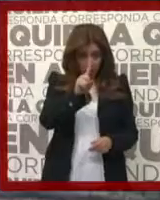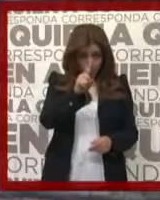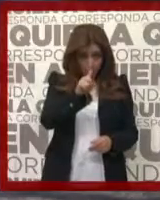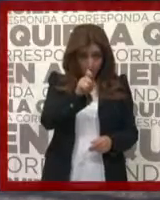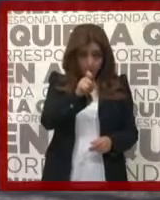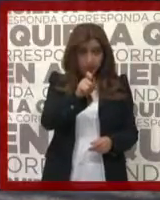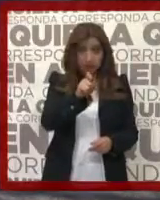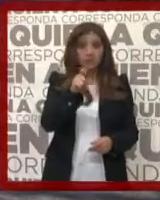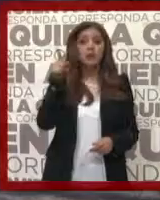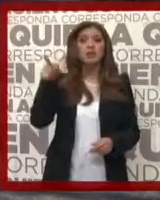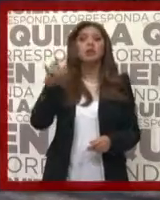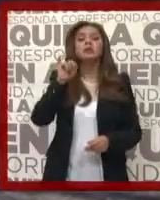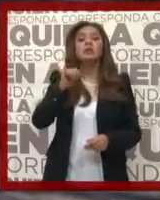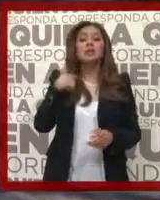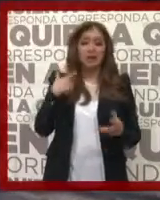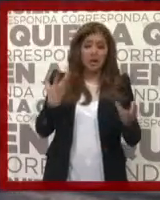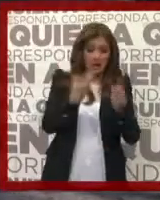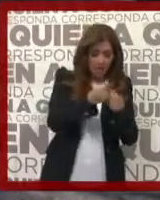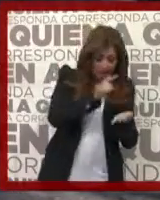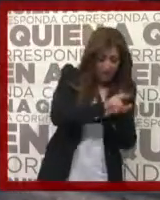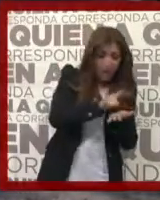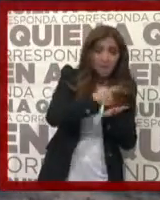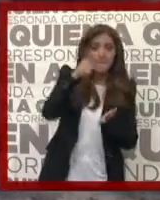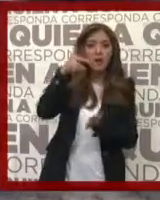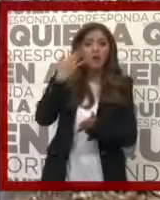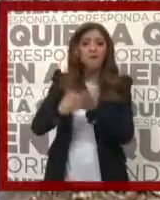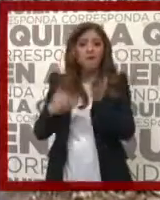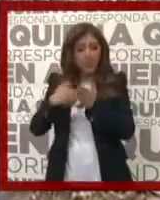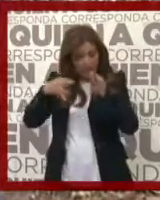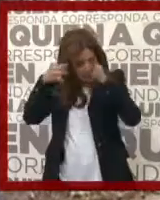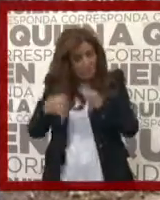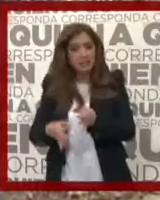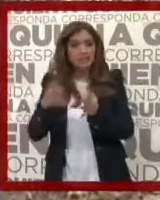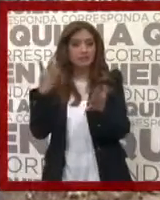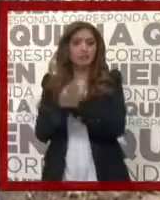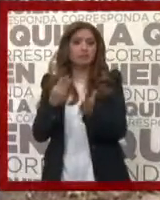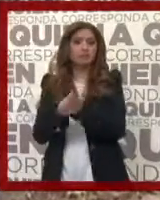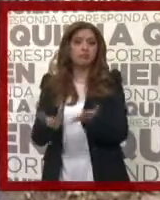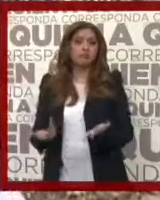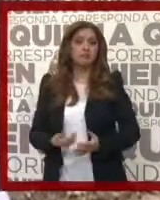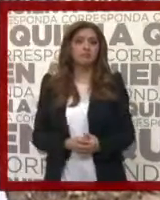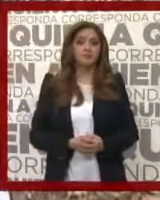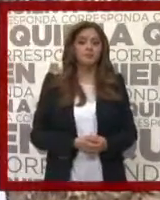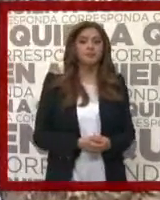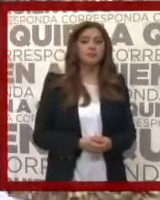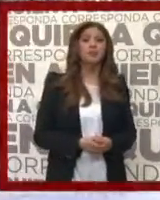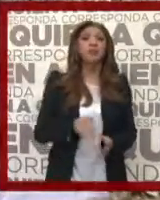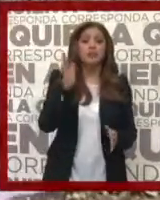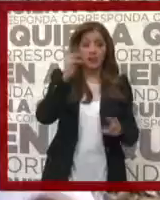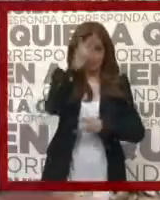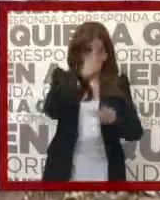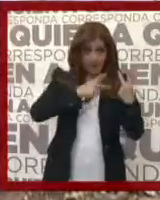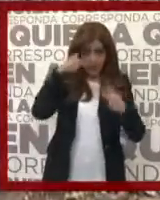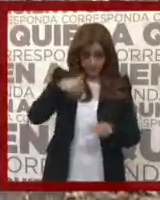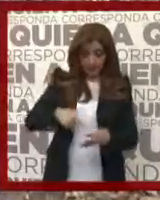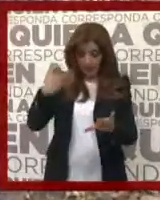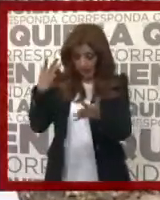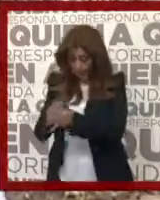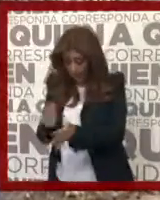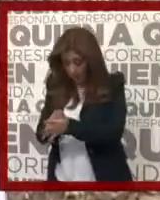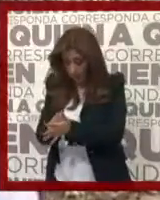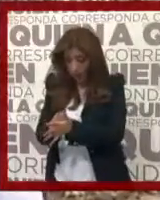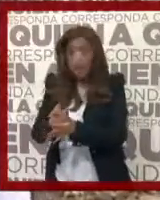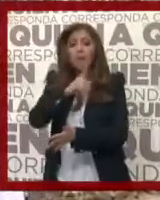CIMAS, sí acuden, pero no terminan de arreglar el problema. Ya, pero haga de cuenta que vienen, arreglan y al otro día sigue otra